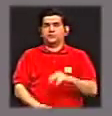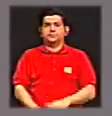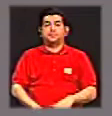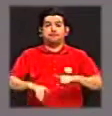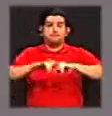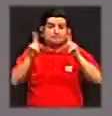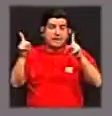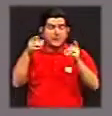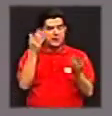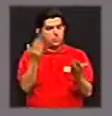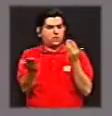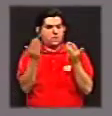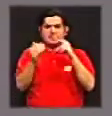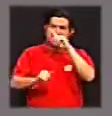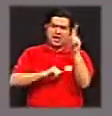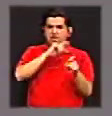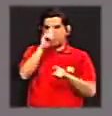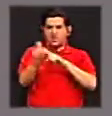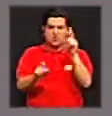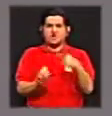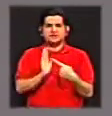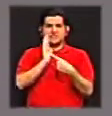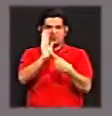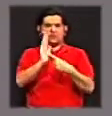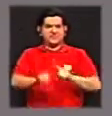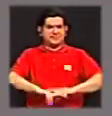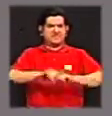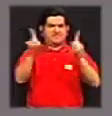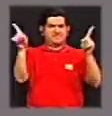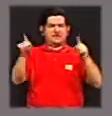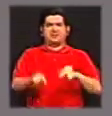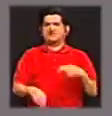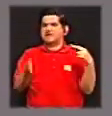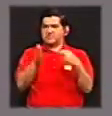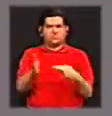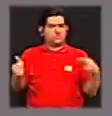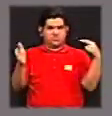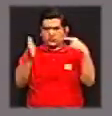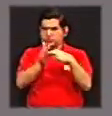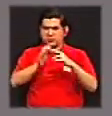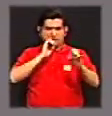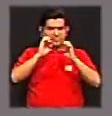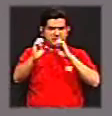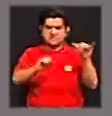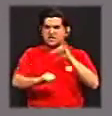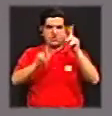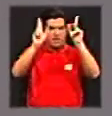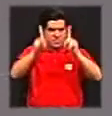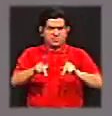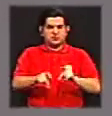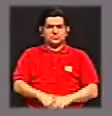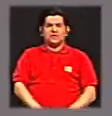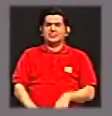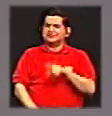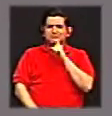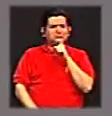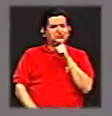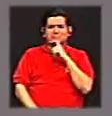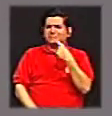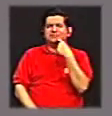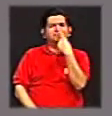Pero comparando encuestas donde las muestras son distintas, donde no se repite la entrevista a las mismas personas, es un poco difícil de